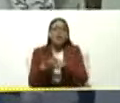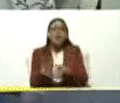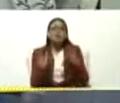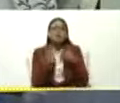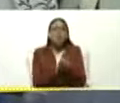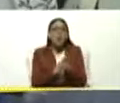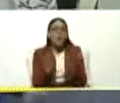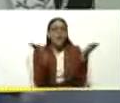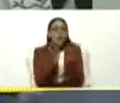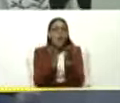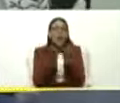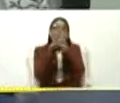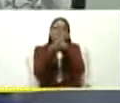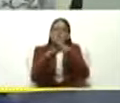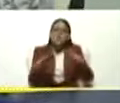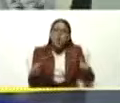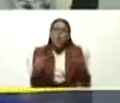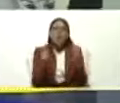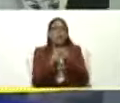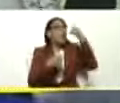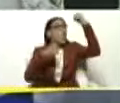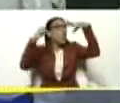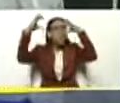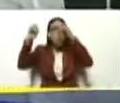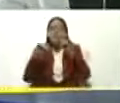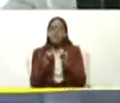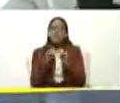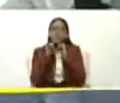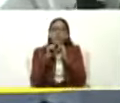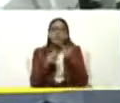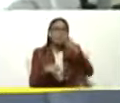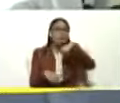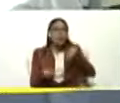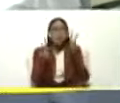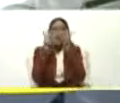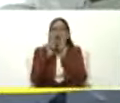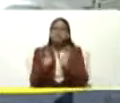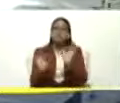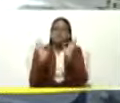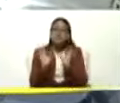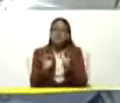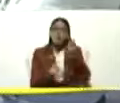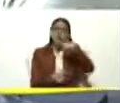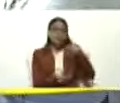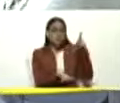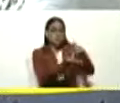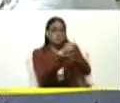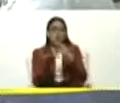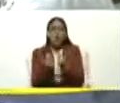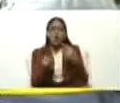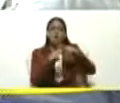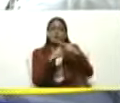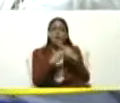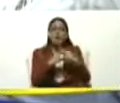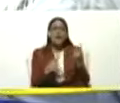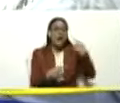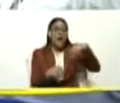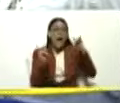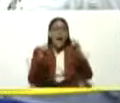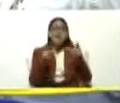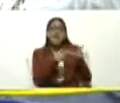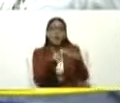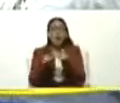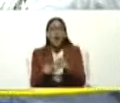mayor iluminación y todo. Tenemos la oportunidad de nuestros talleres de formación. Contamos con 11 talleres de